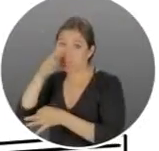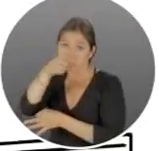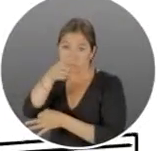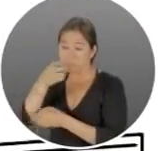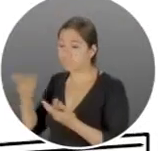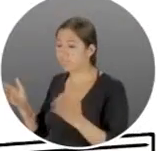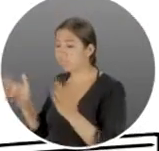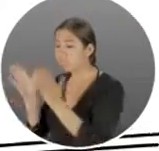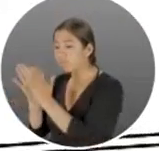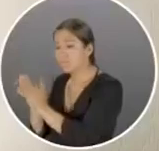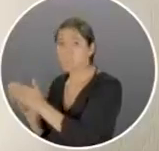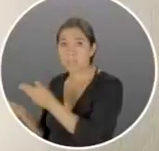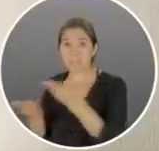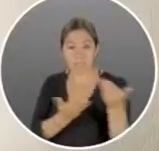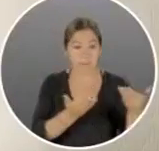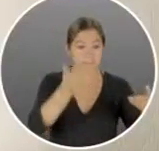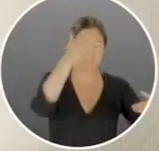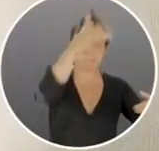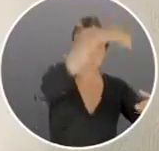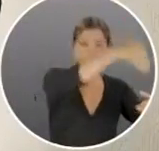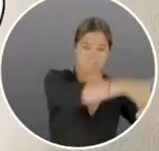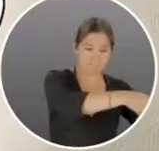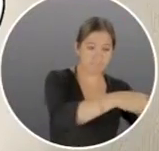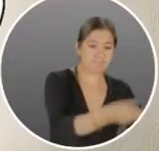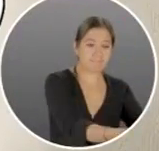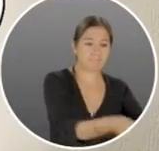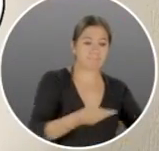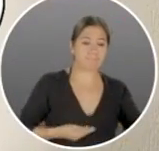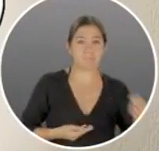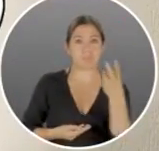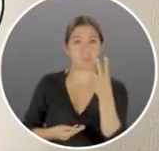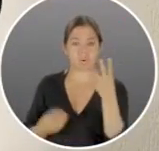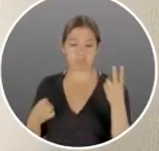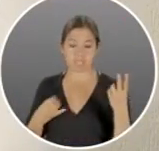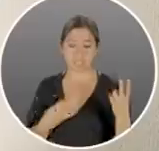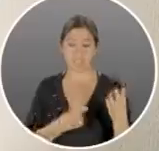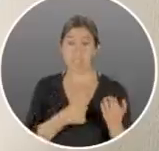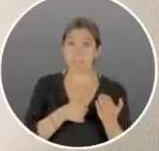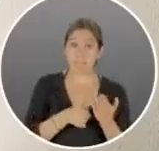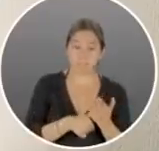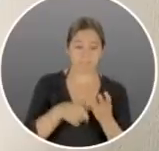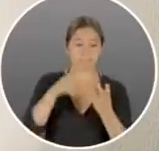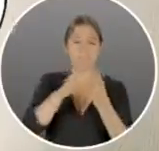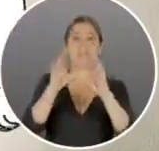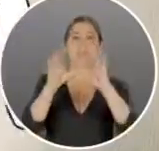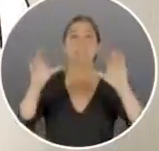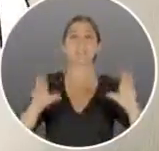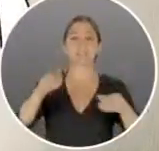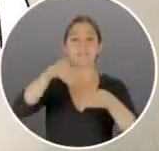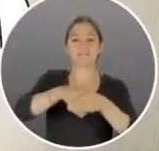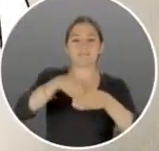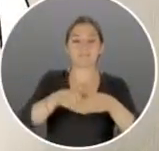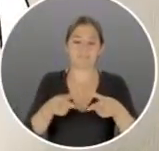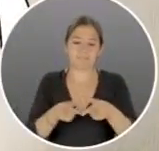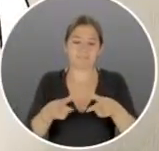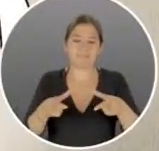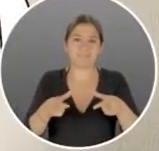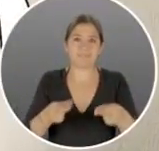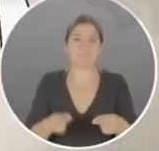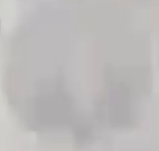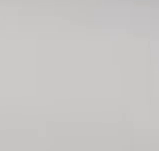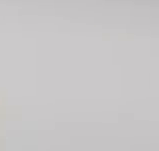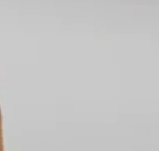o puedes dejar la papeleta sin marcar. Deposita la papeleta en el ánfora. Finalmente te devolverán tu cédula de identidad junto al